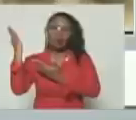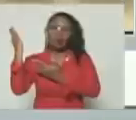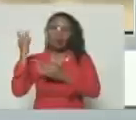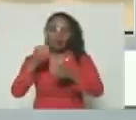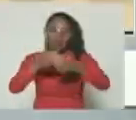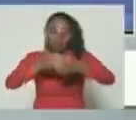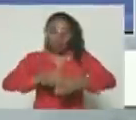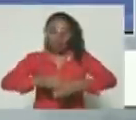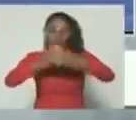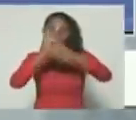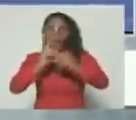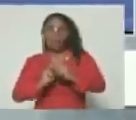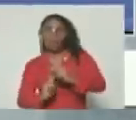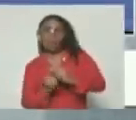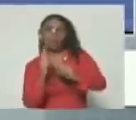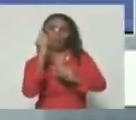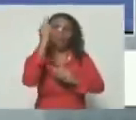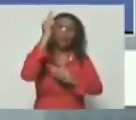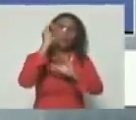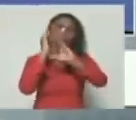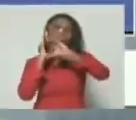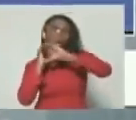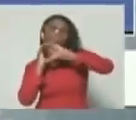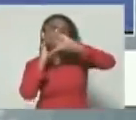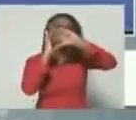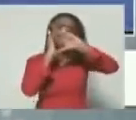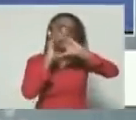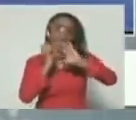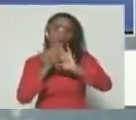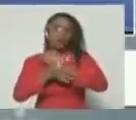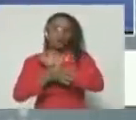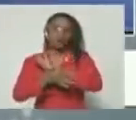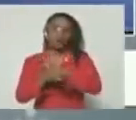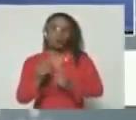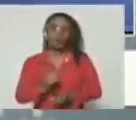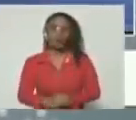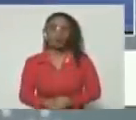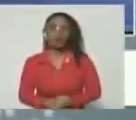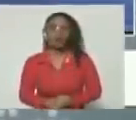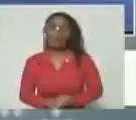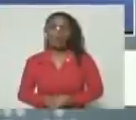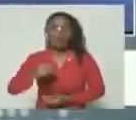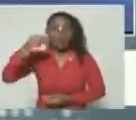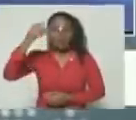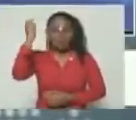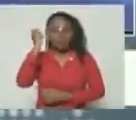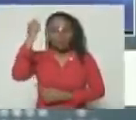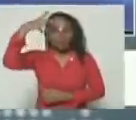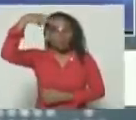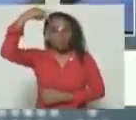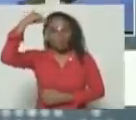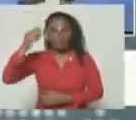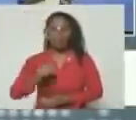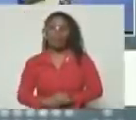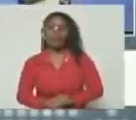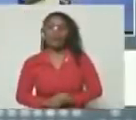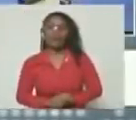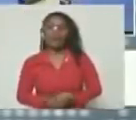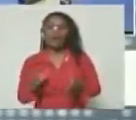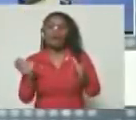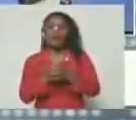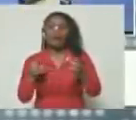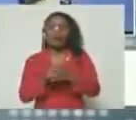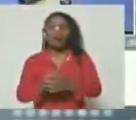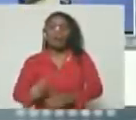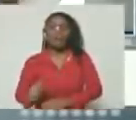lanzacohetes, un arsenal de guerra, diputado Luis Parra, del partido Primero